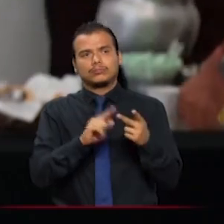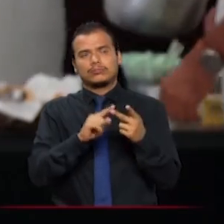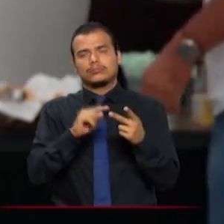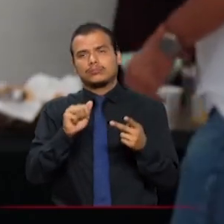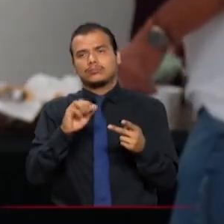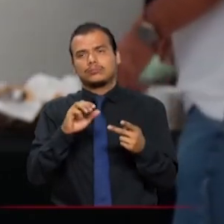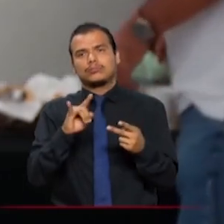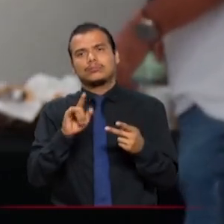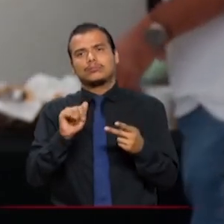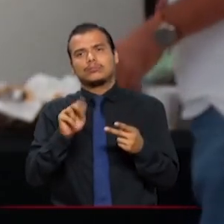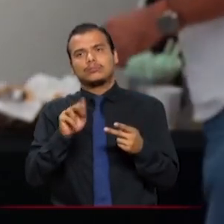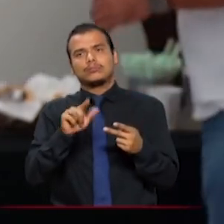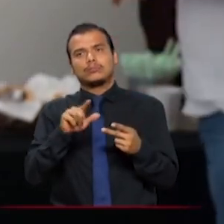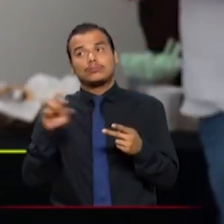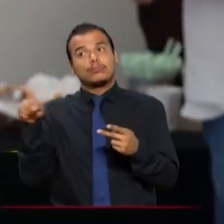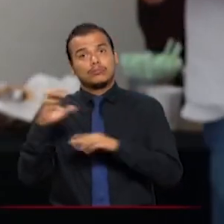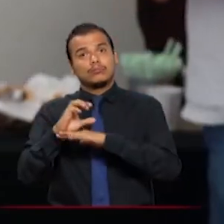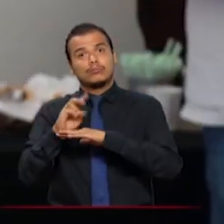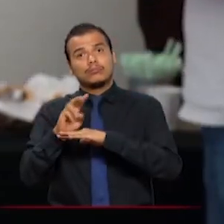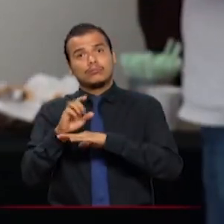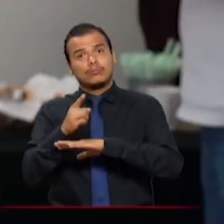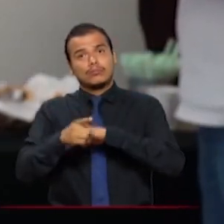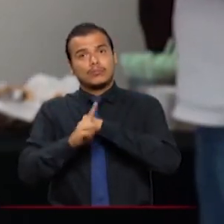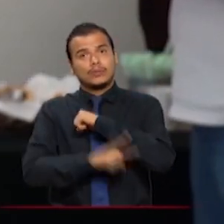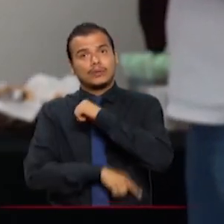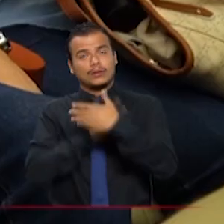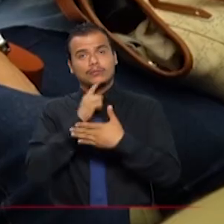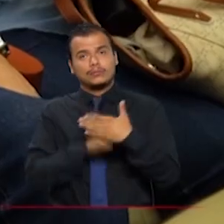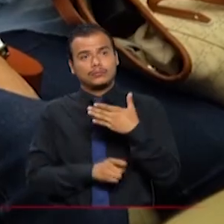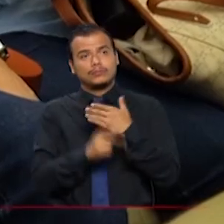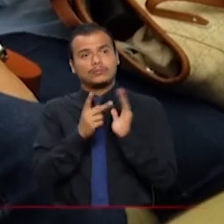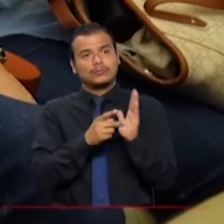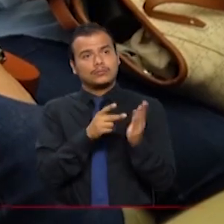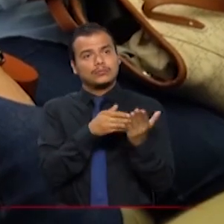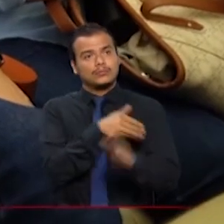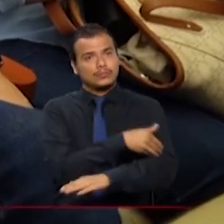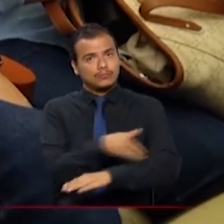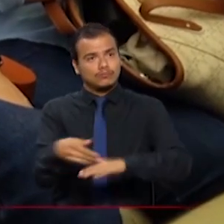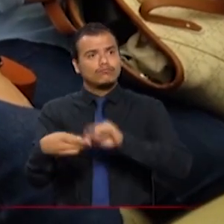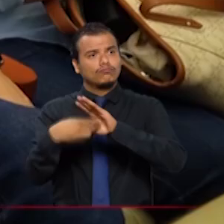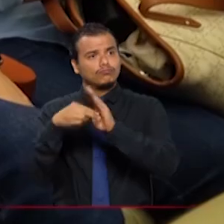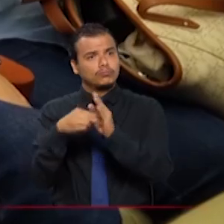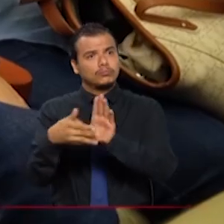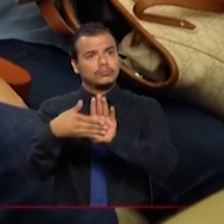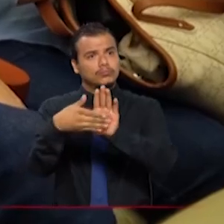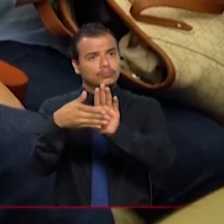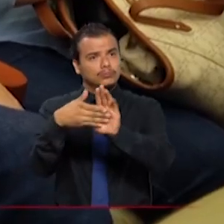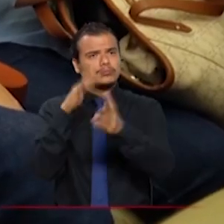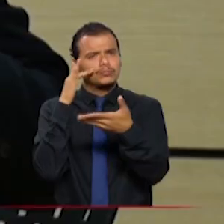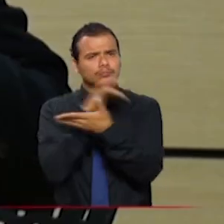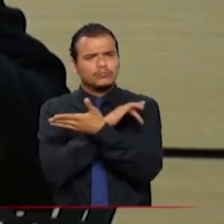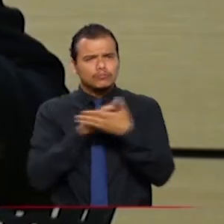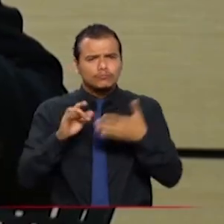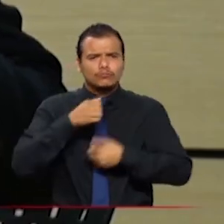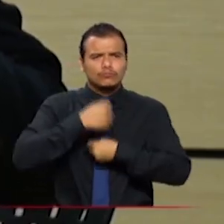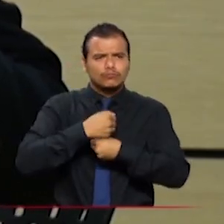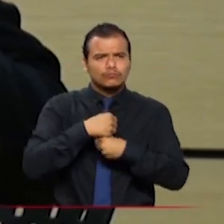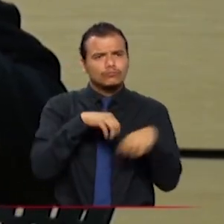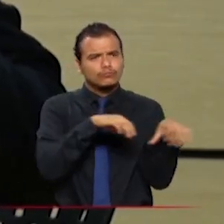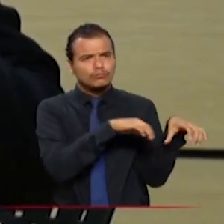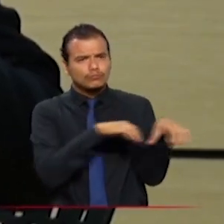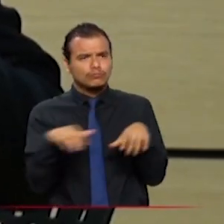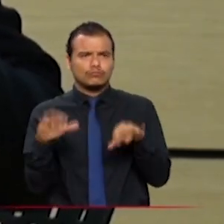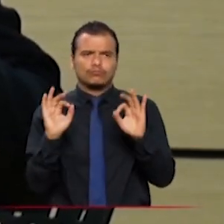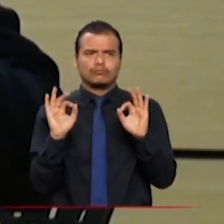multas alrededor de 2,000 millones de pesos y eso deja ver la transparencia en los actos de la